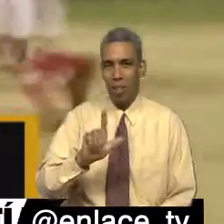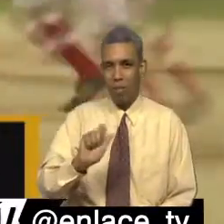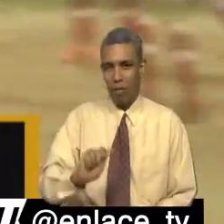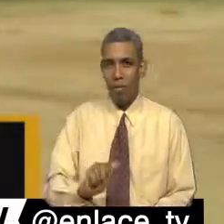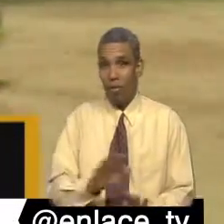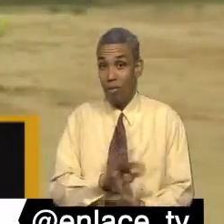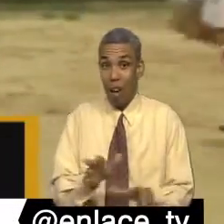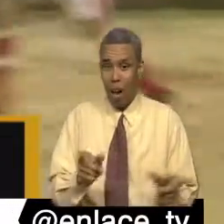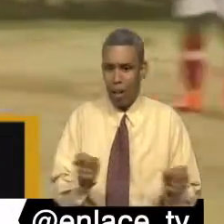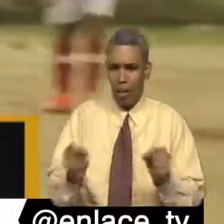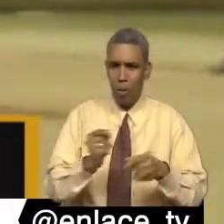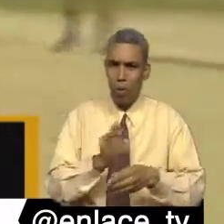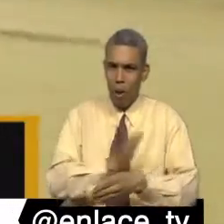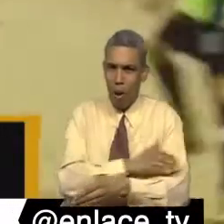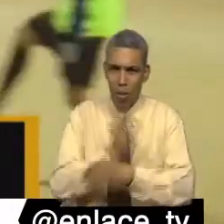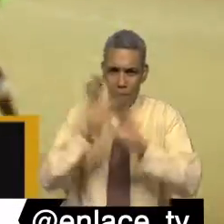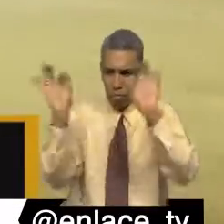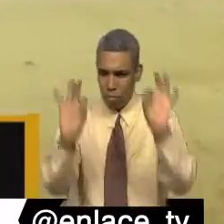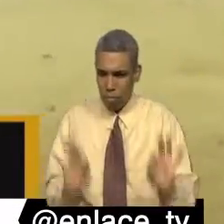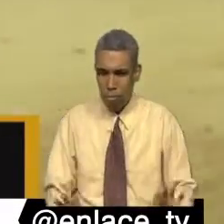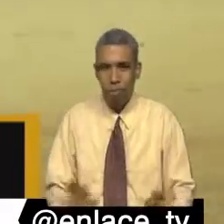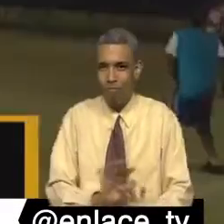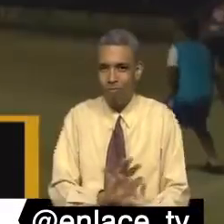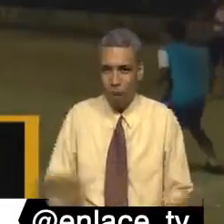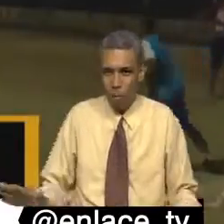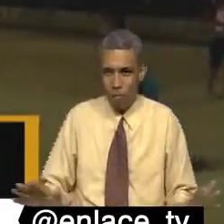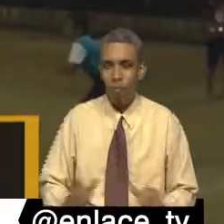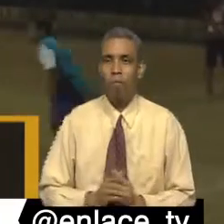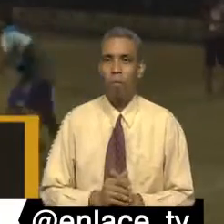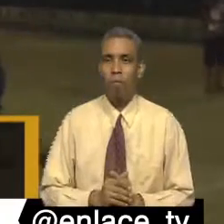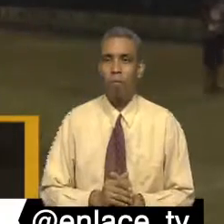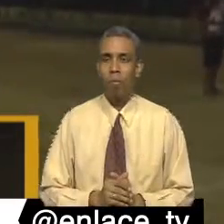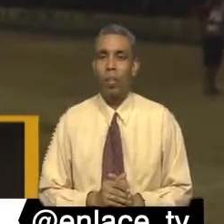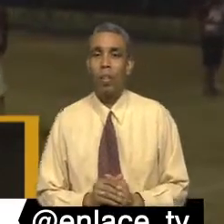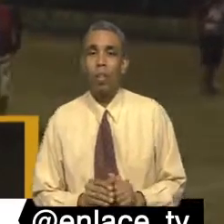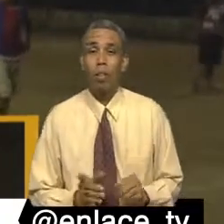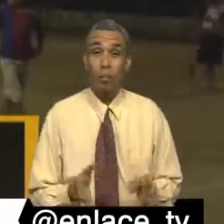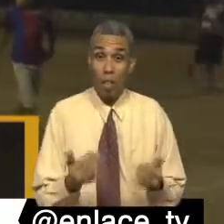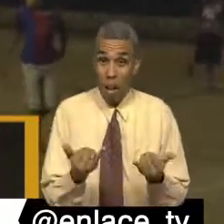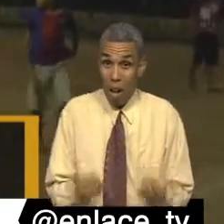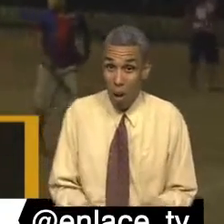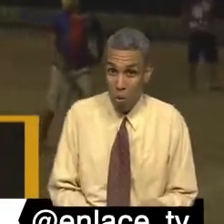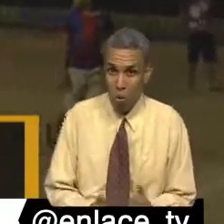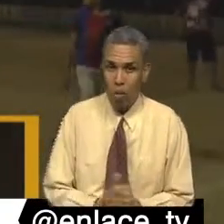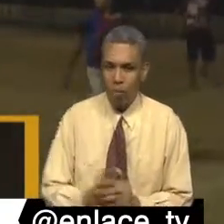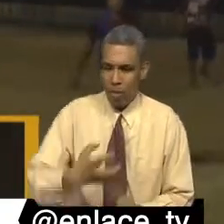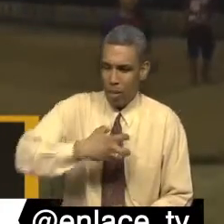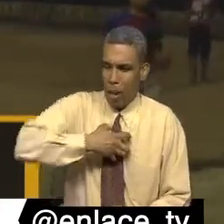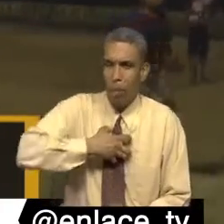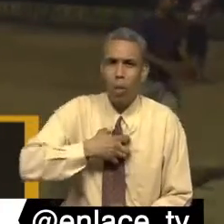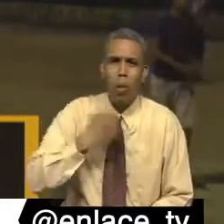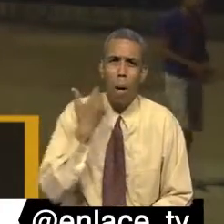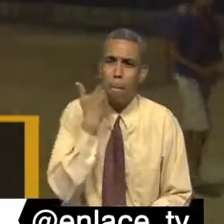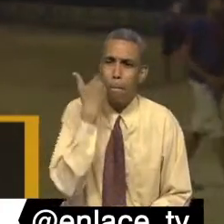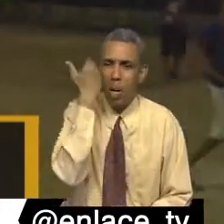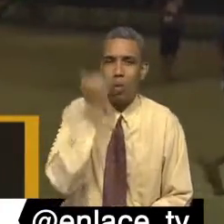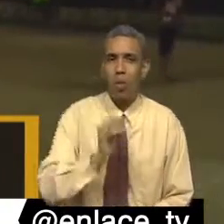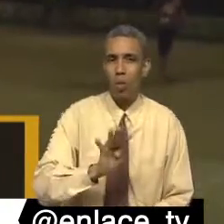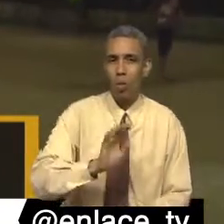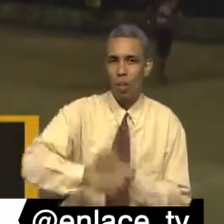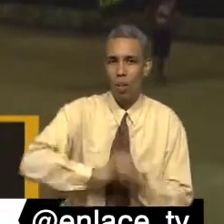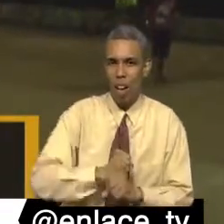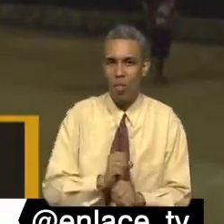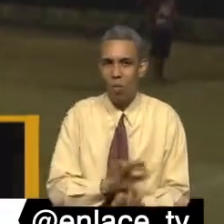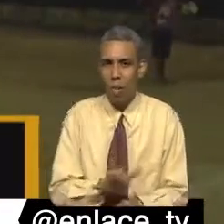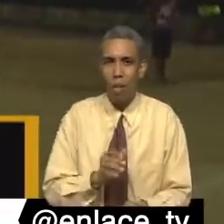este sector de la Comuna 3. En estos momentos recibo al campeonato de los veteranos que mayores de 40 se va a jugar